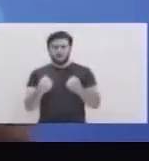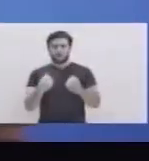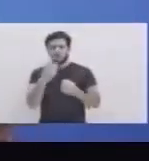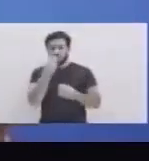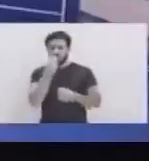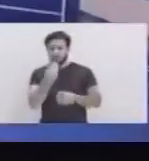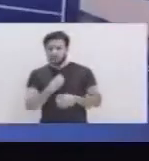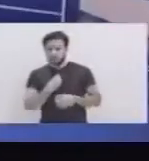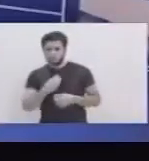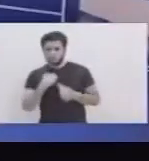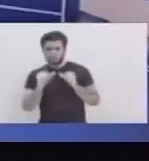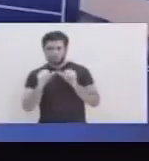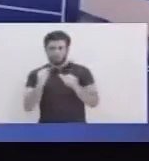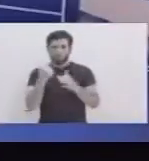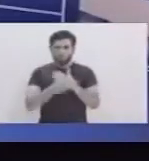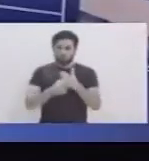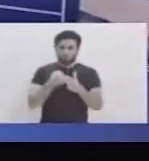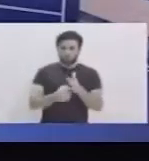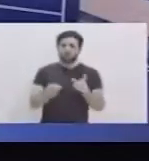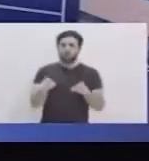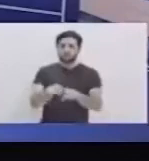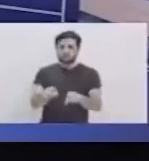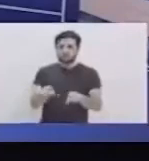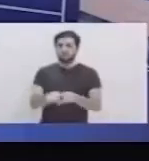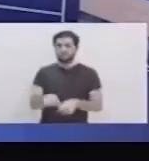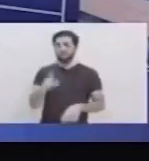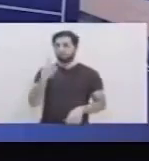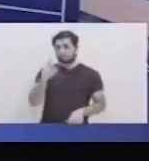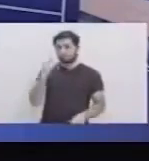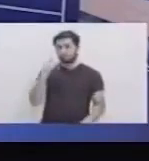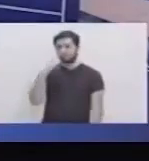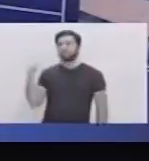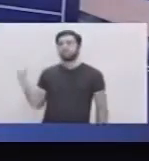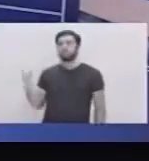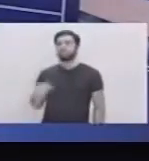fuerza y resistencia. Acompáñenme.